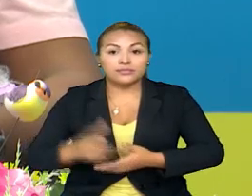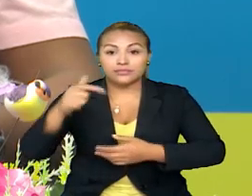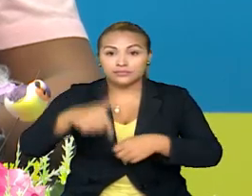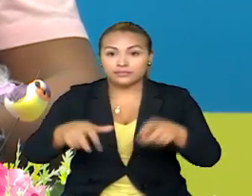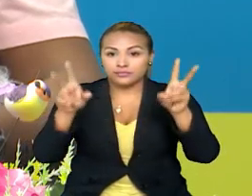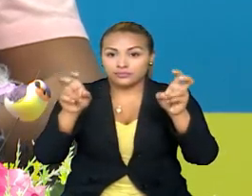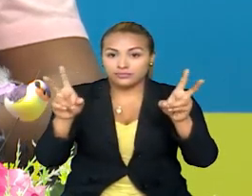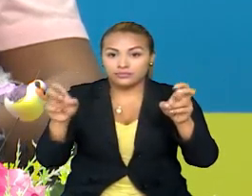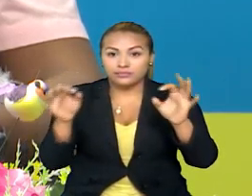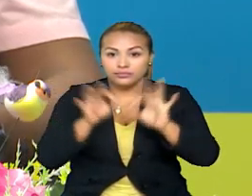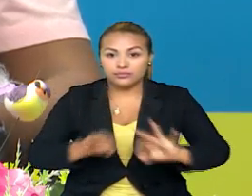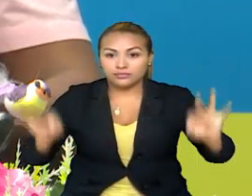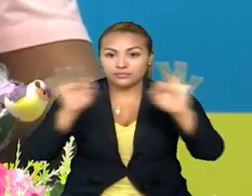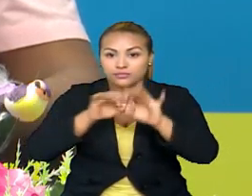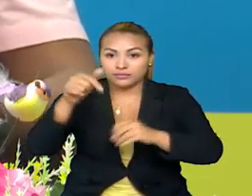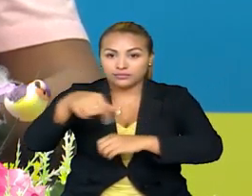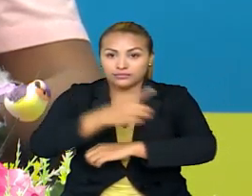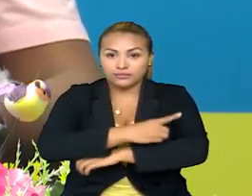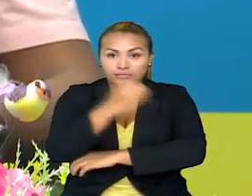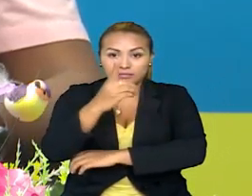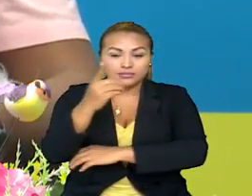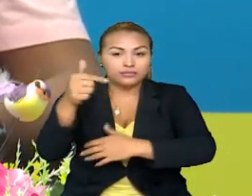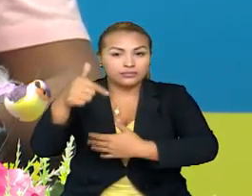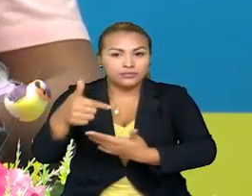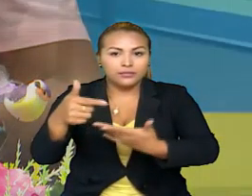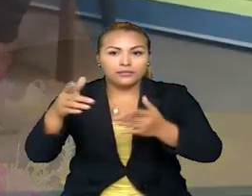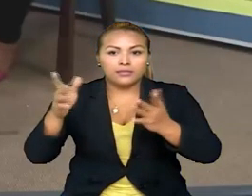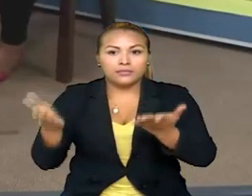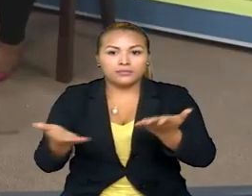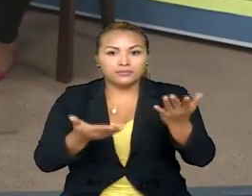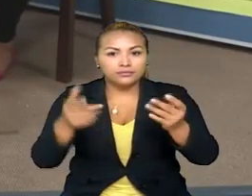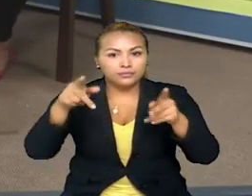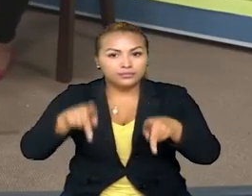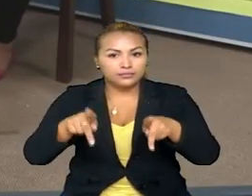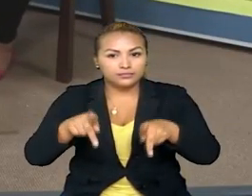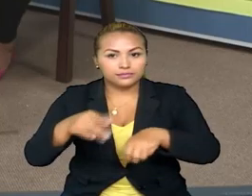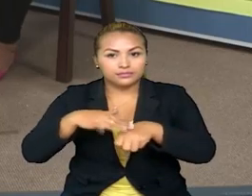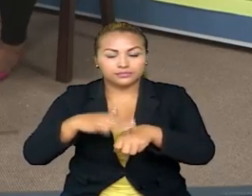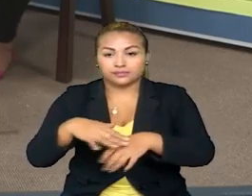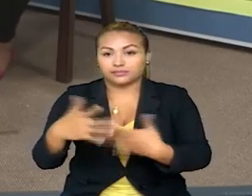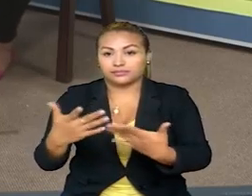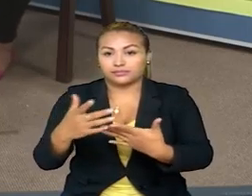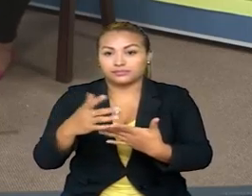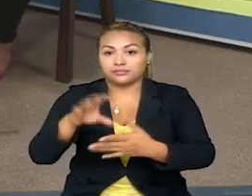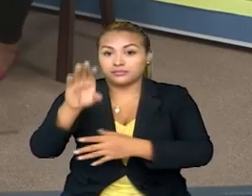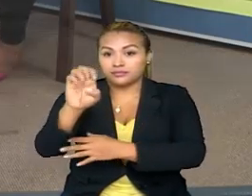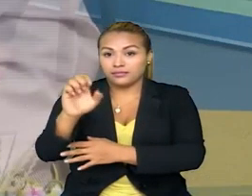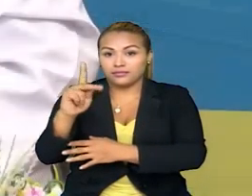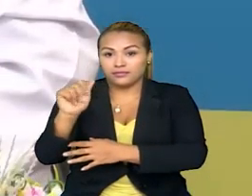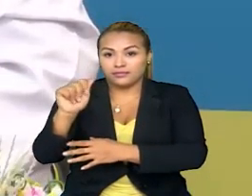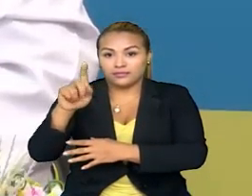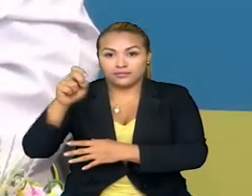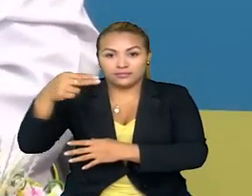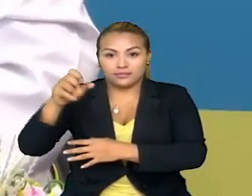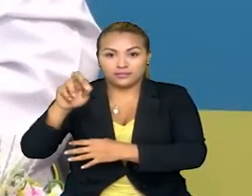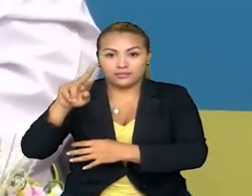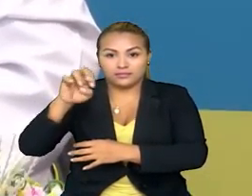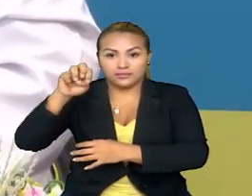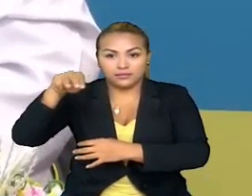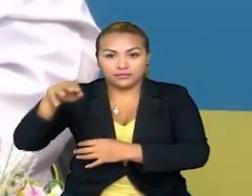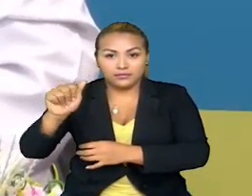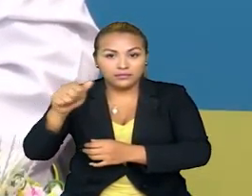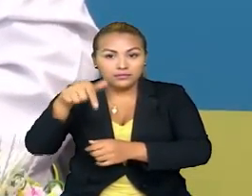de hoy y para ello hemos invitado a la doctora mar catering y catering a lanzas quienes